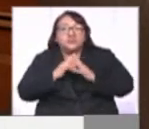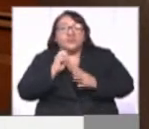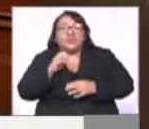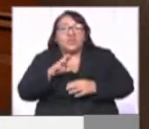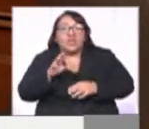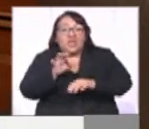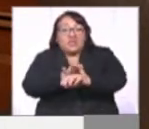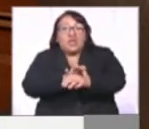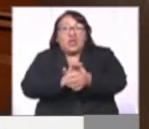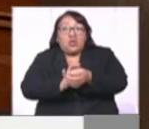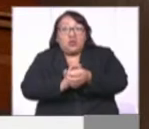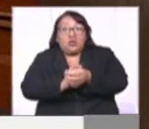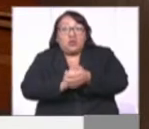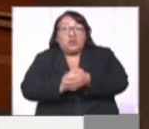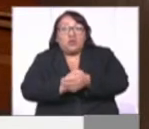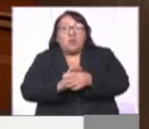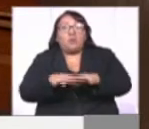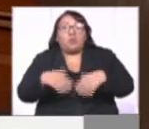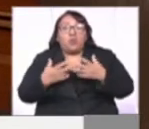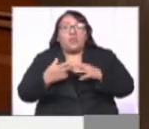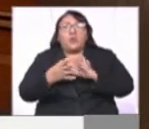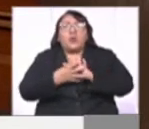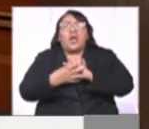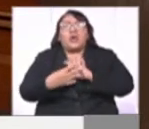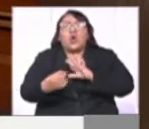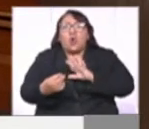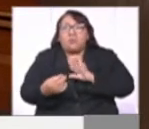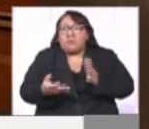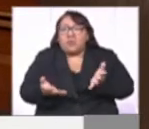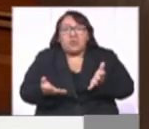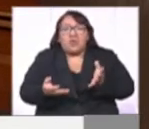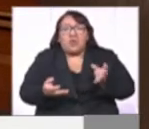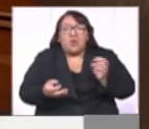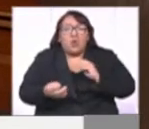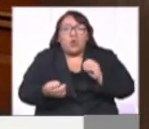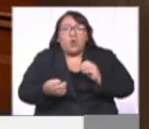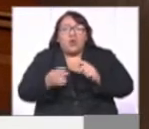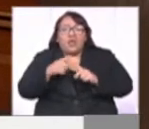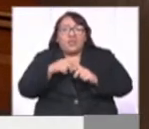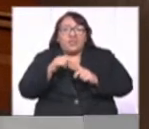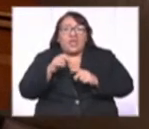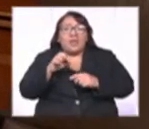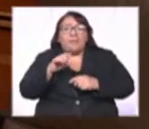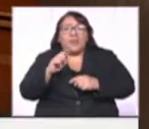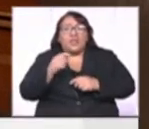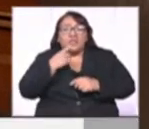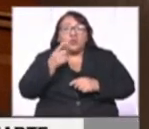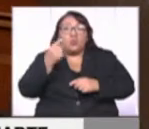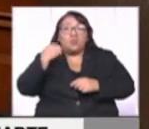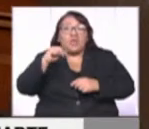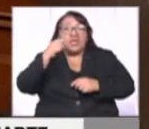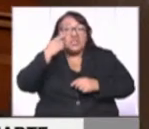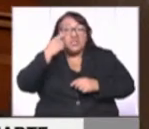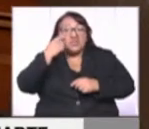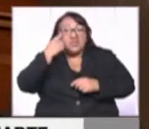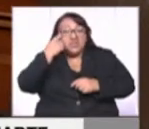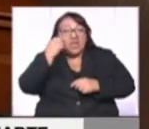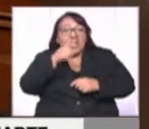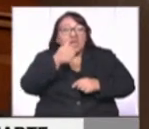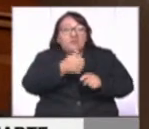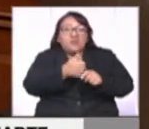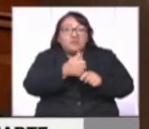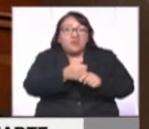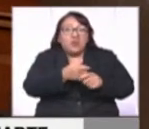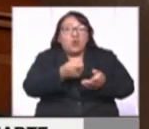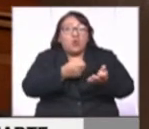que el Rolex de Boluarte podría ser una réplica. E incluso Jania Pérez de Cuellar cuenta que en un viaje a China ella misma había